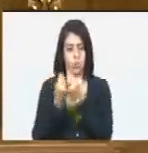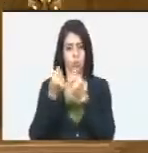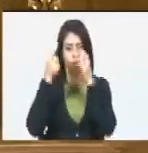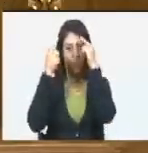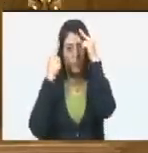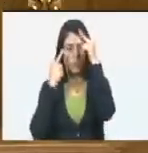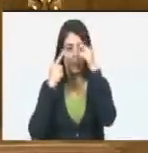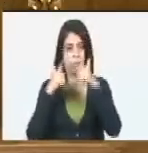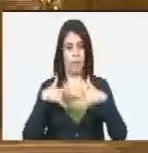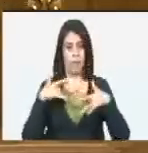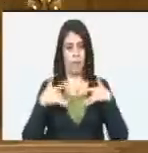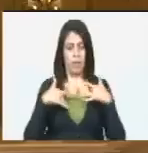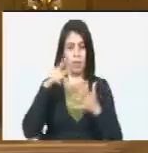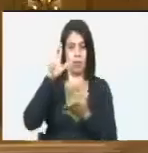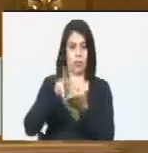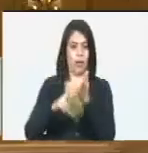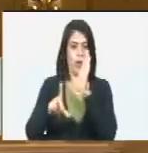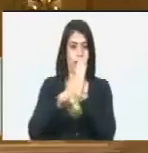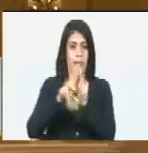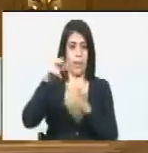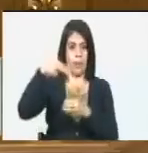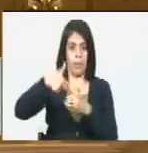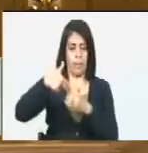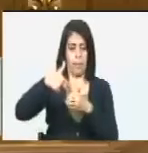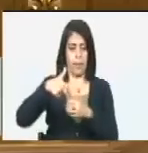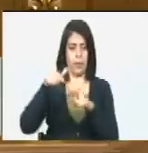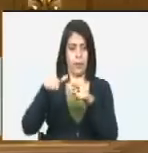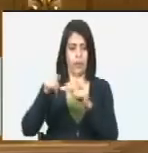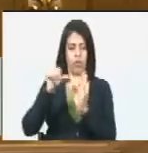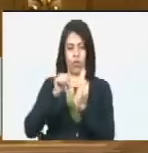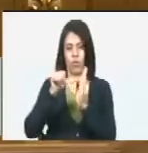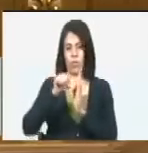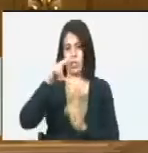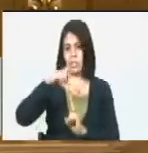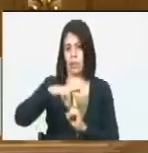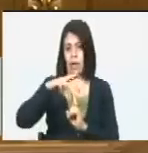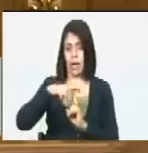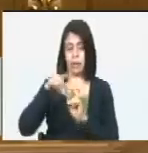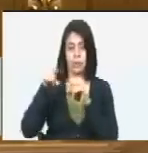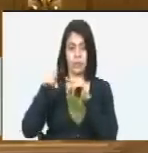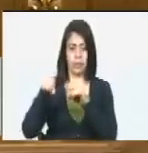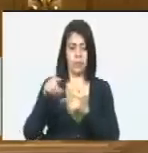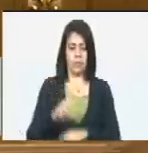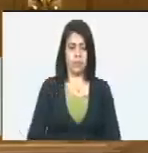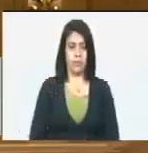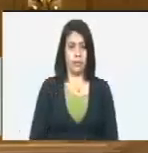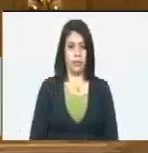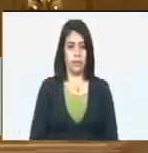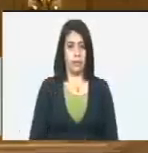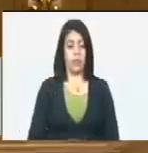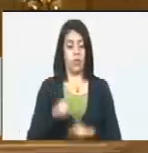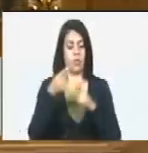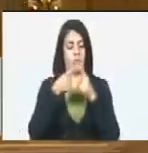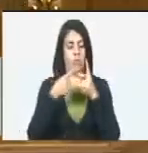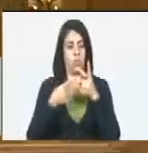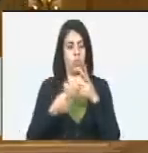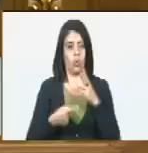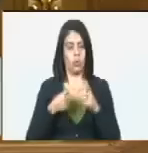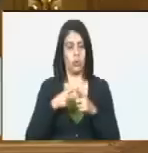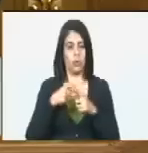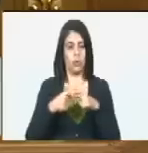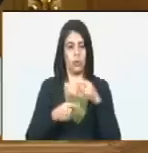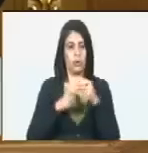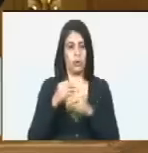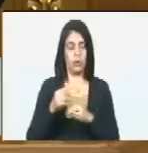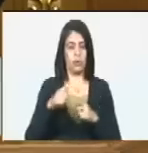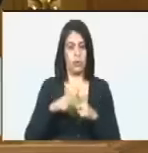promulgación de la ley de los carburos en la petrolera allá en Táchira. que entre otras cosas, ahí estuvo el comandante Soto